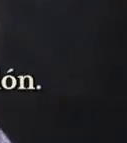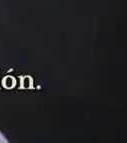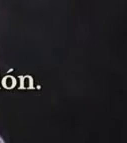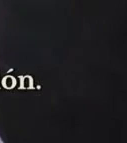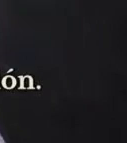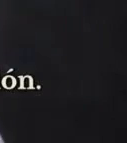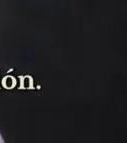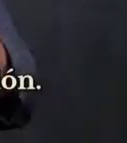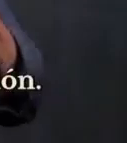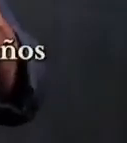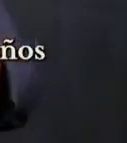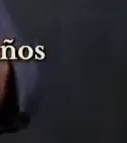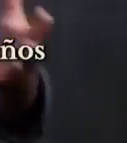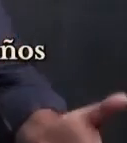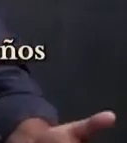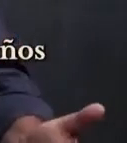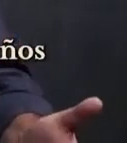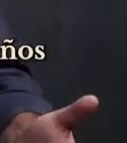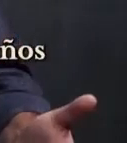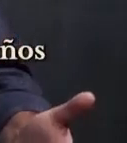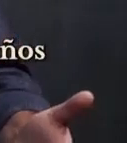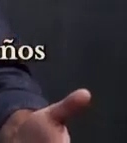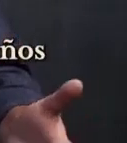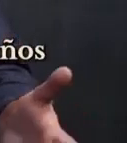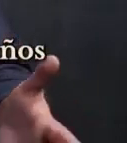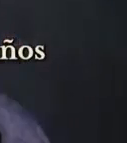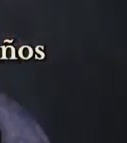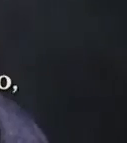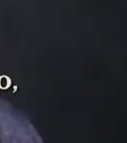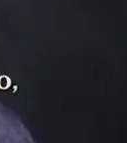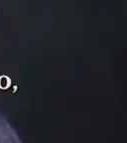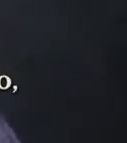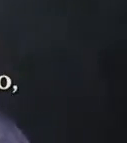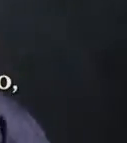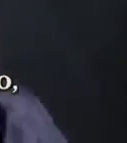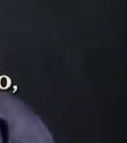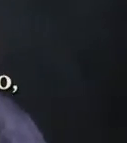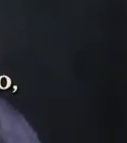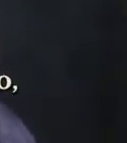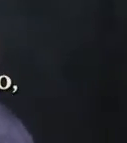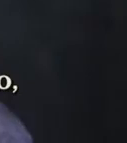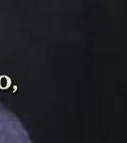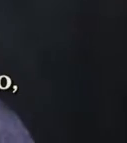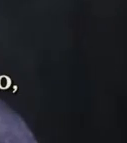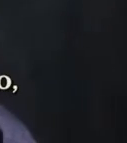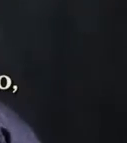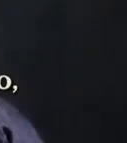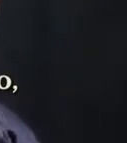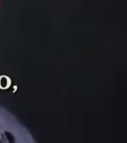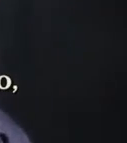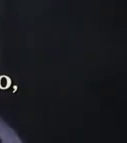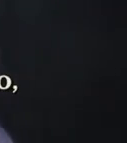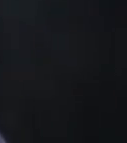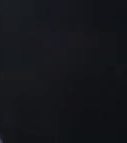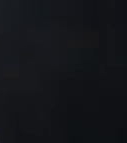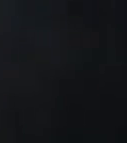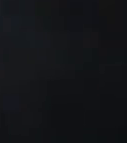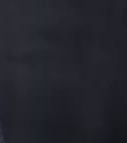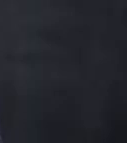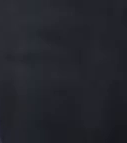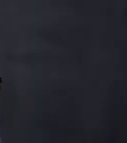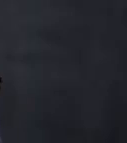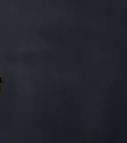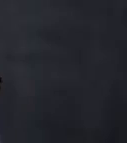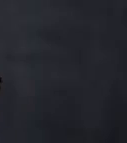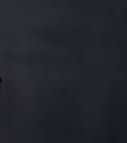líder de la revolución coincidimos en el 90 cumpleaños de fidel o sea fidel fue su cumpleaños y a su lado estaba su hermana como